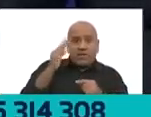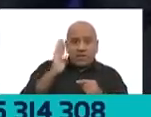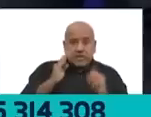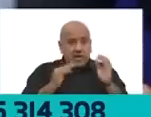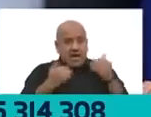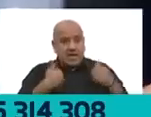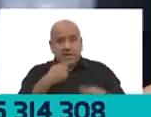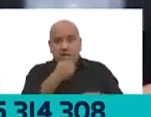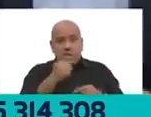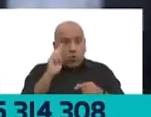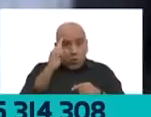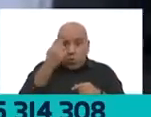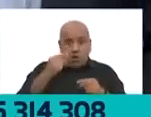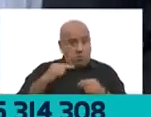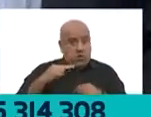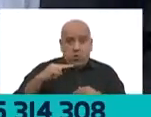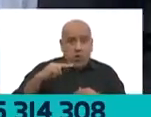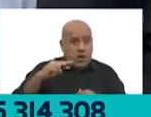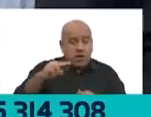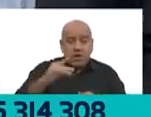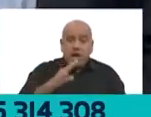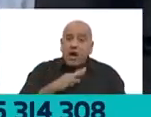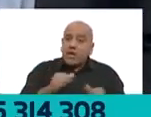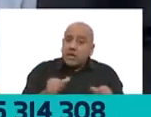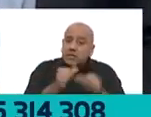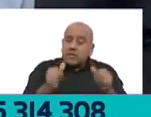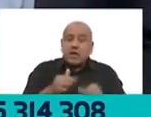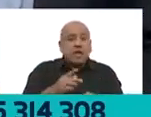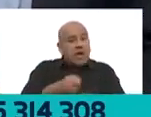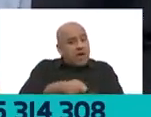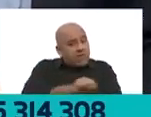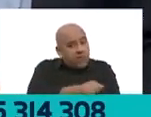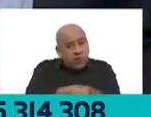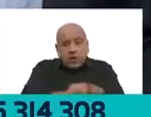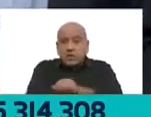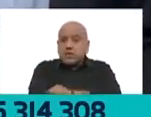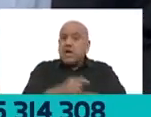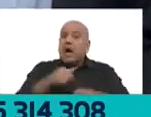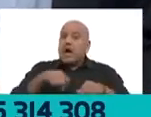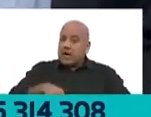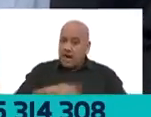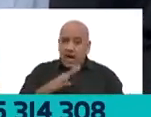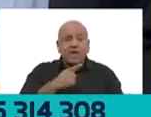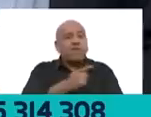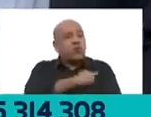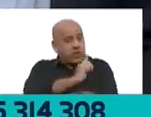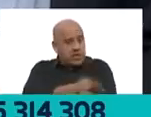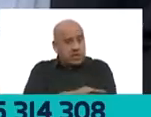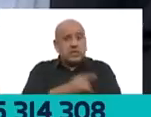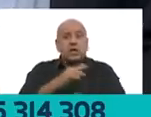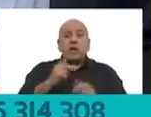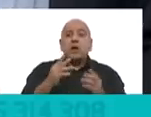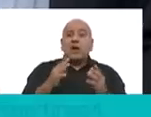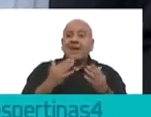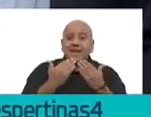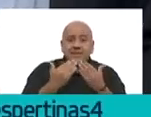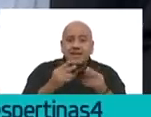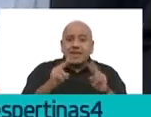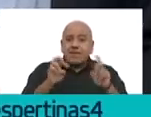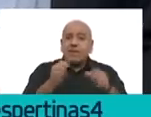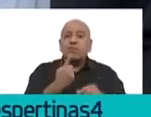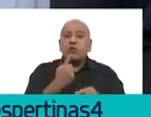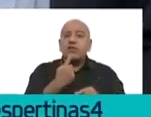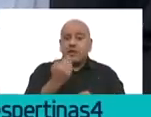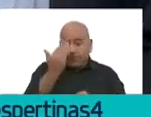los derechos los trabajadores es que es un tema es en el tema de los derechos de los trabajadores que claramente digo eso es indiscutible